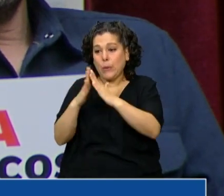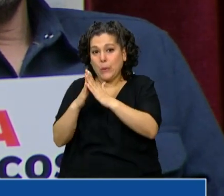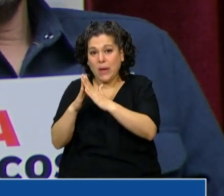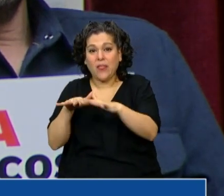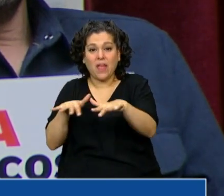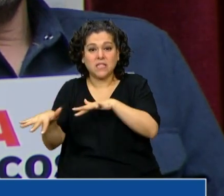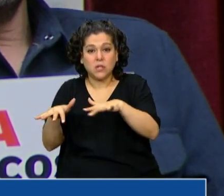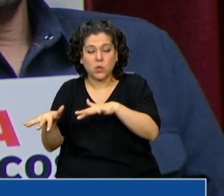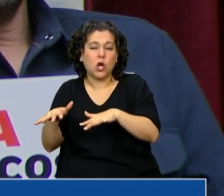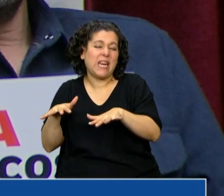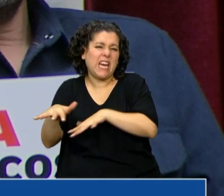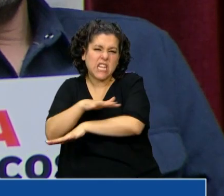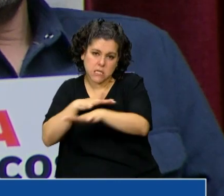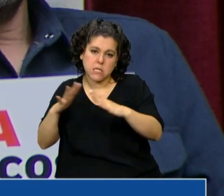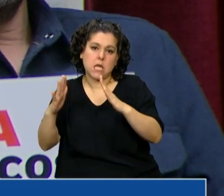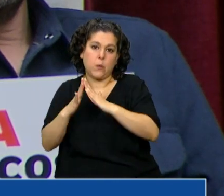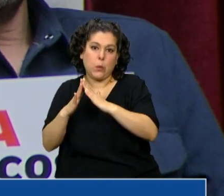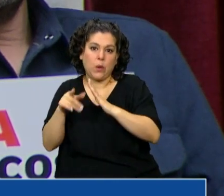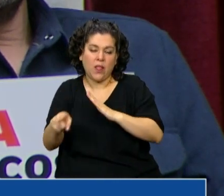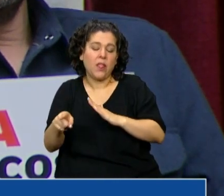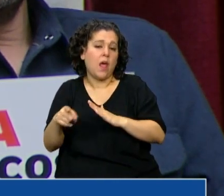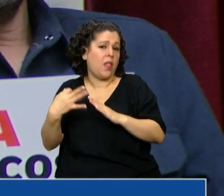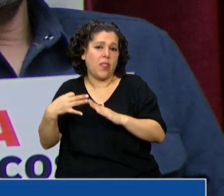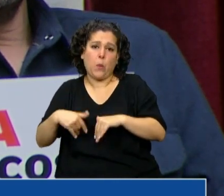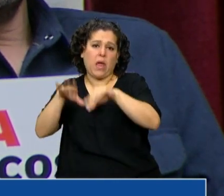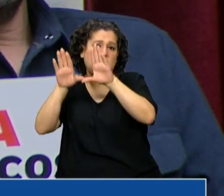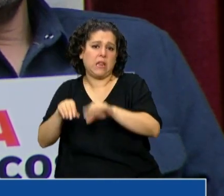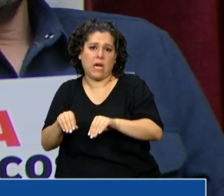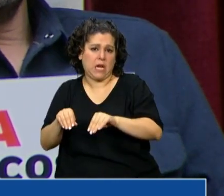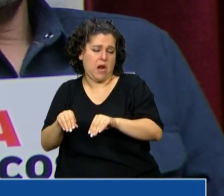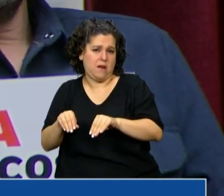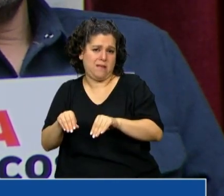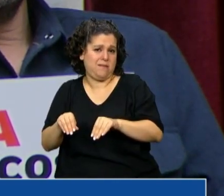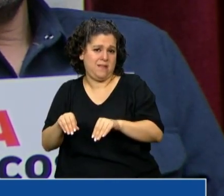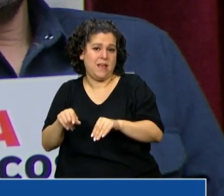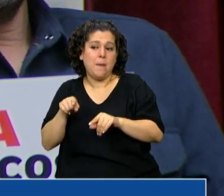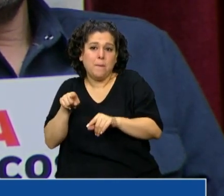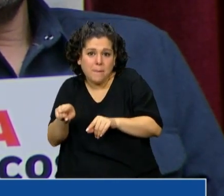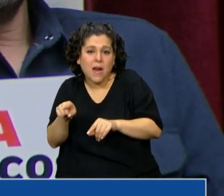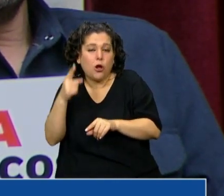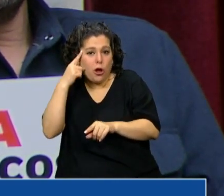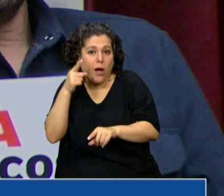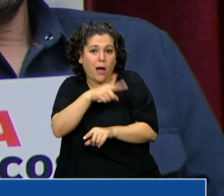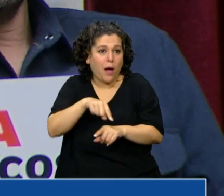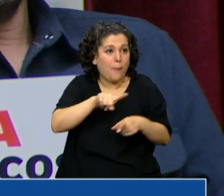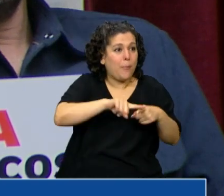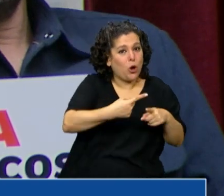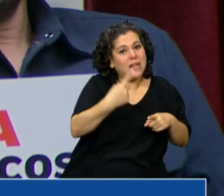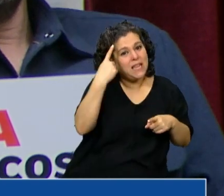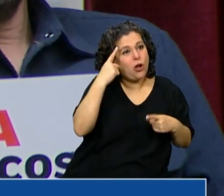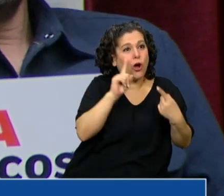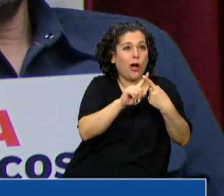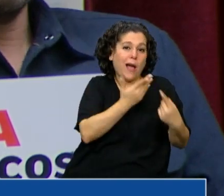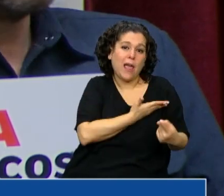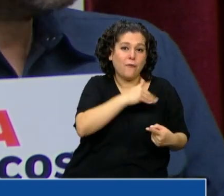la crisis habitacional, solo puede ser integral y está claro que no va a venir de la mano de los políticos que se someten al FMI,